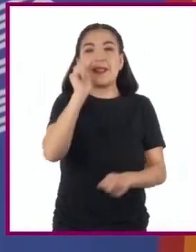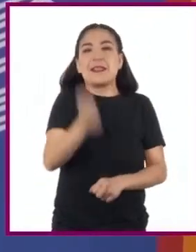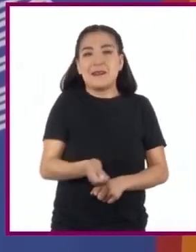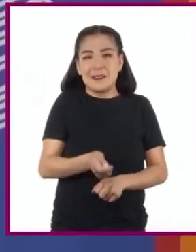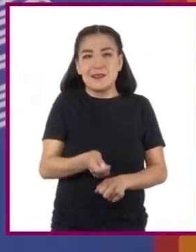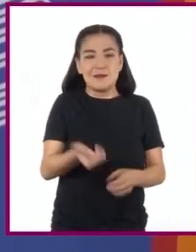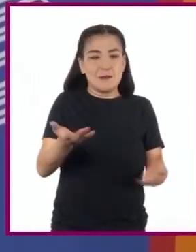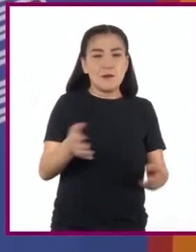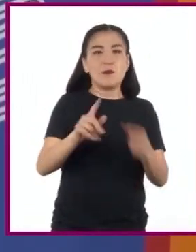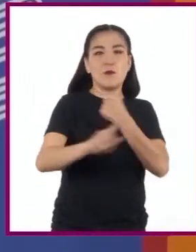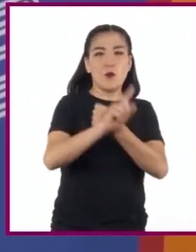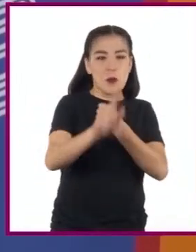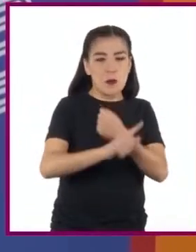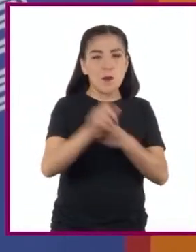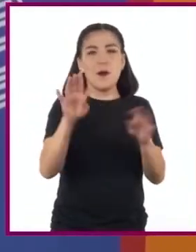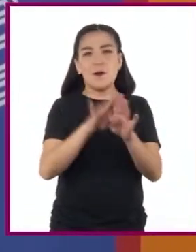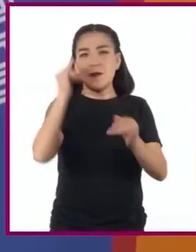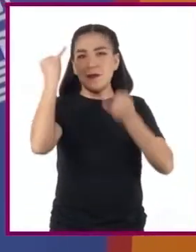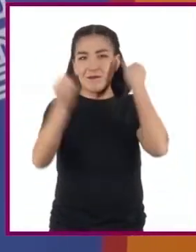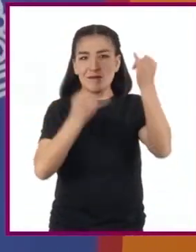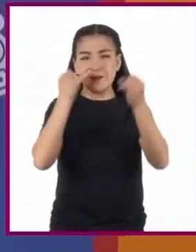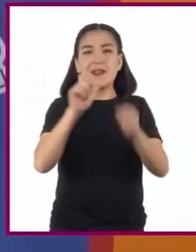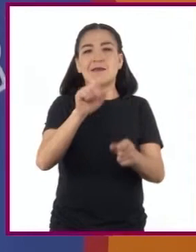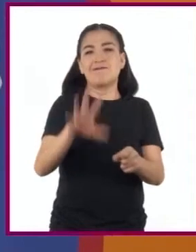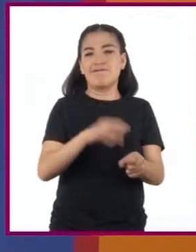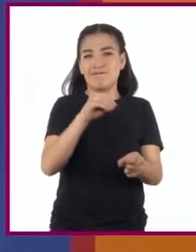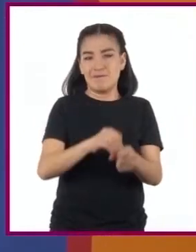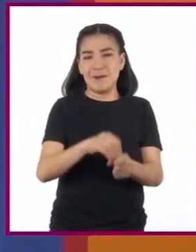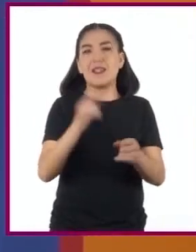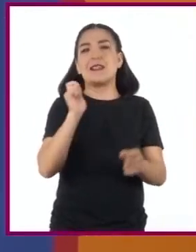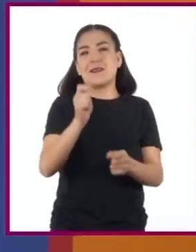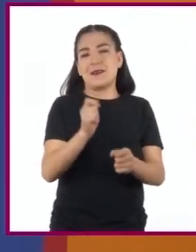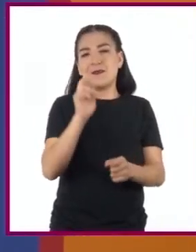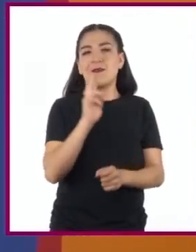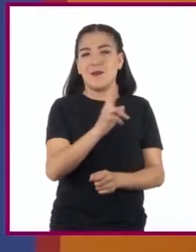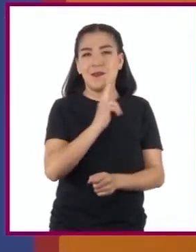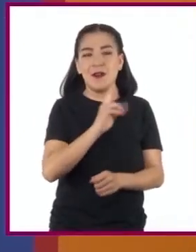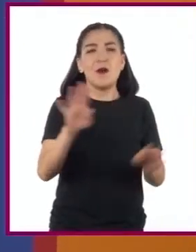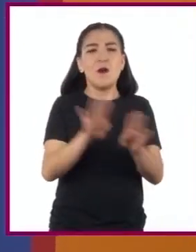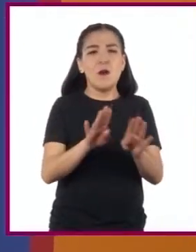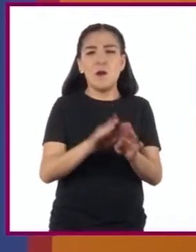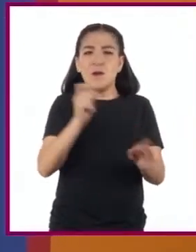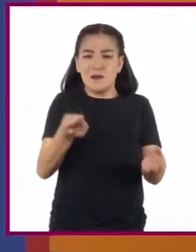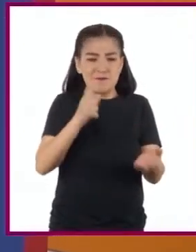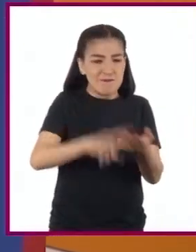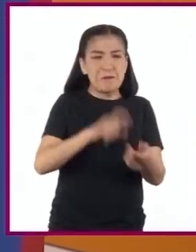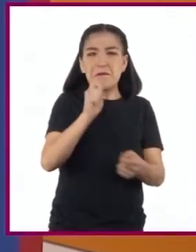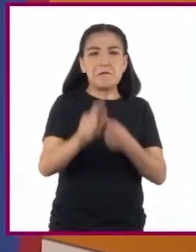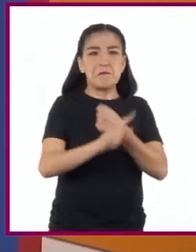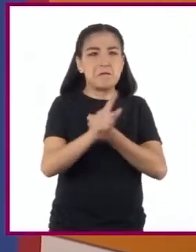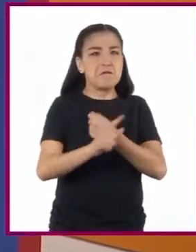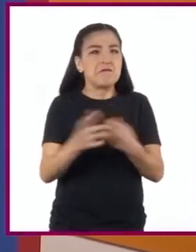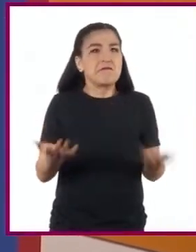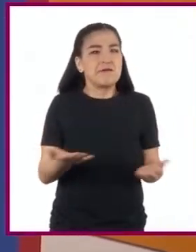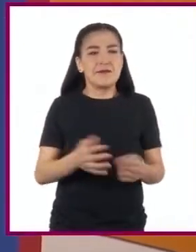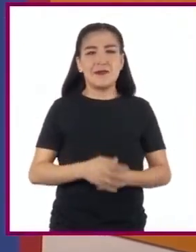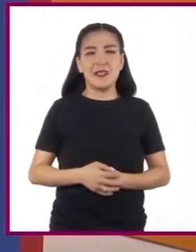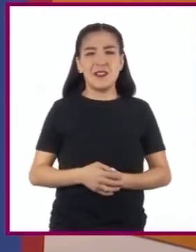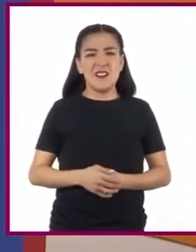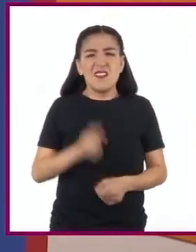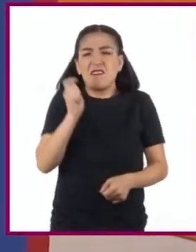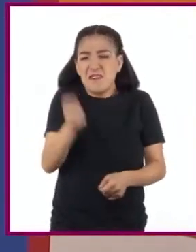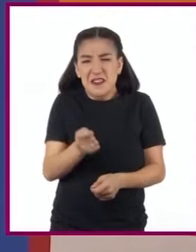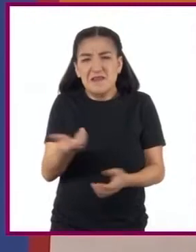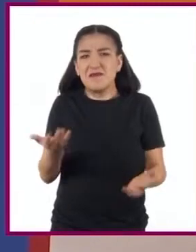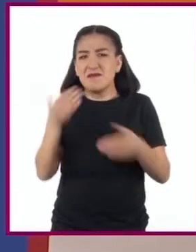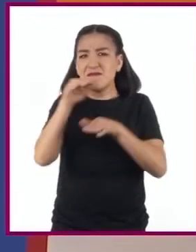los acontecimientos e ideas que conforman la noticia, la esencia del hecho, qué ha sucedido, de qué se